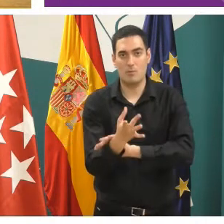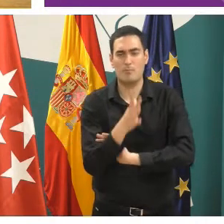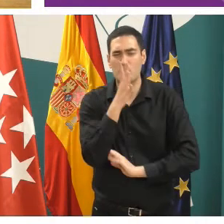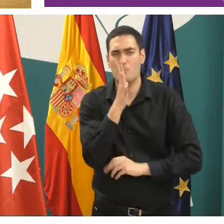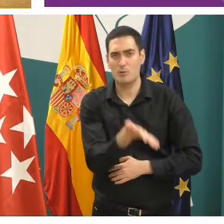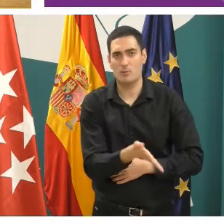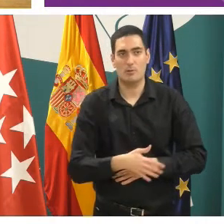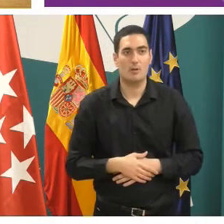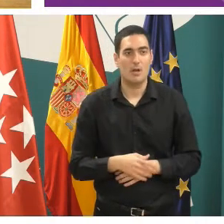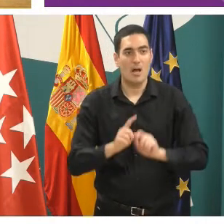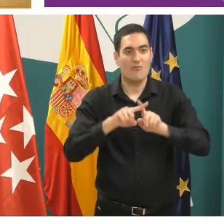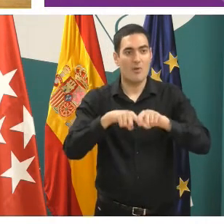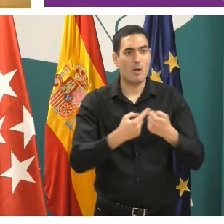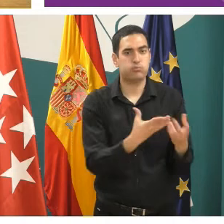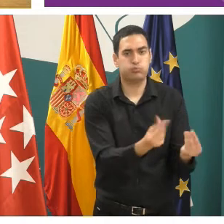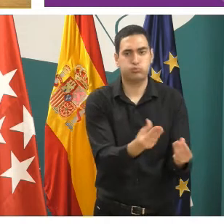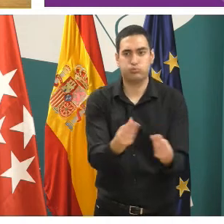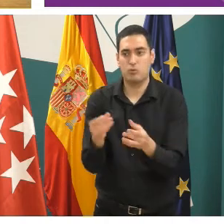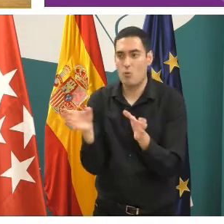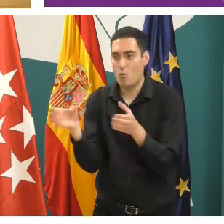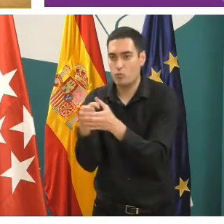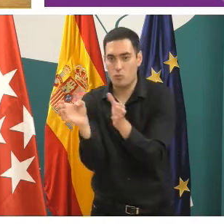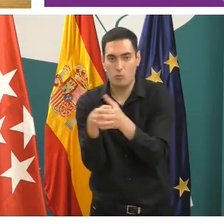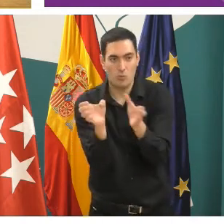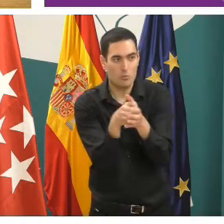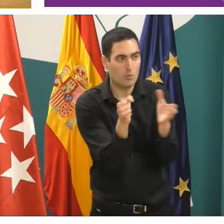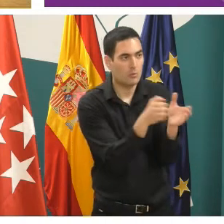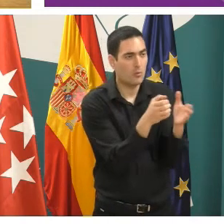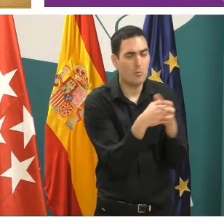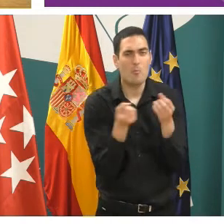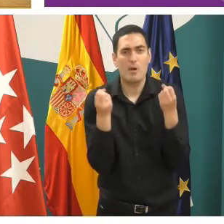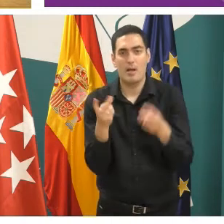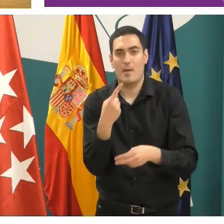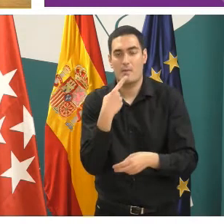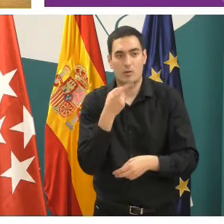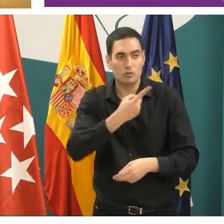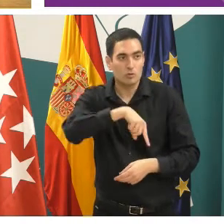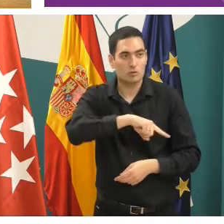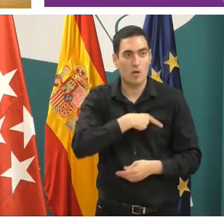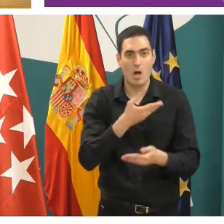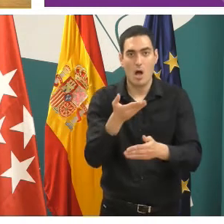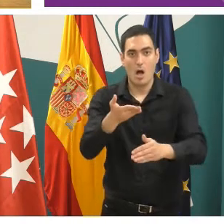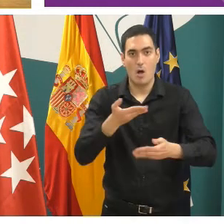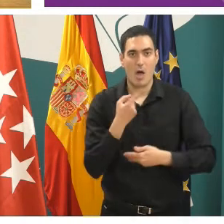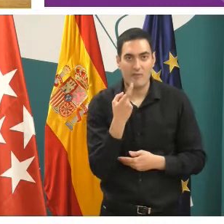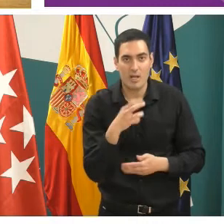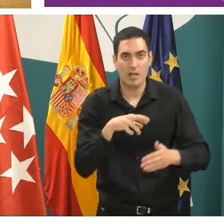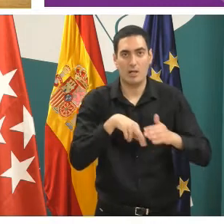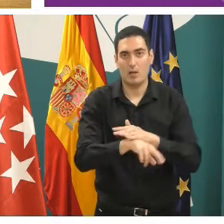porque muchas familias se juntan para decir: necesitamos ayuda, necesitamos recursos,